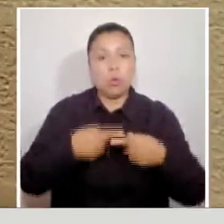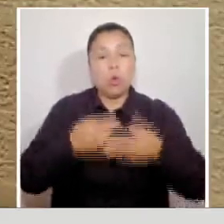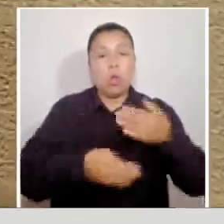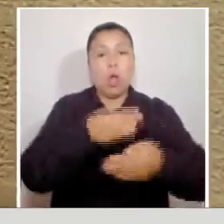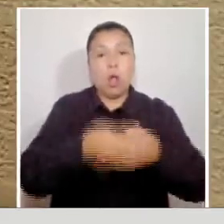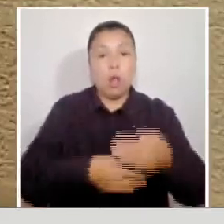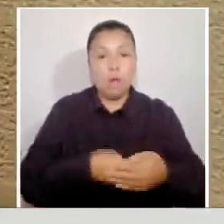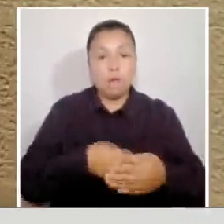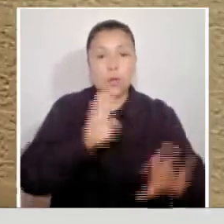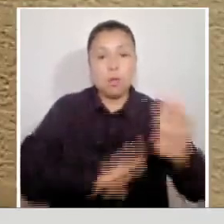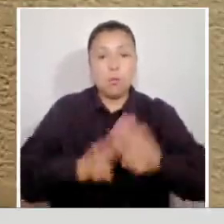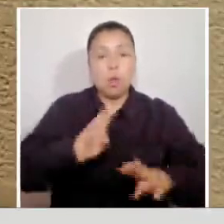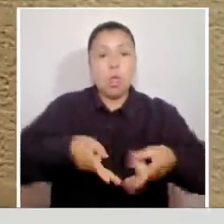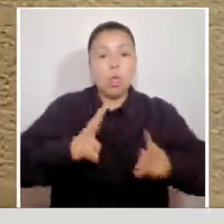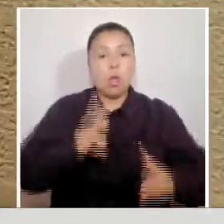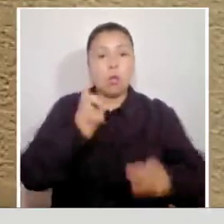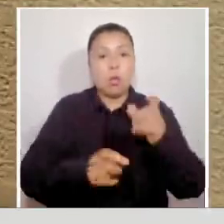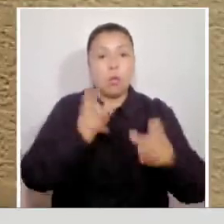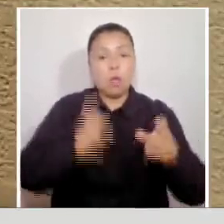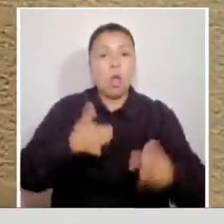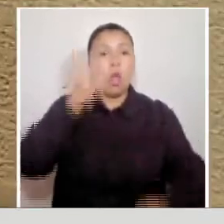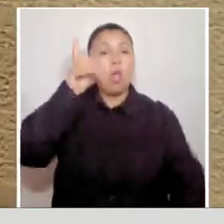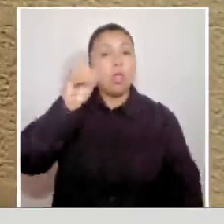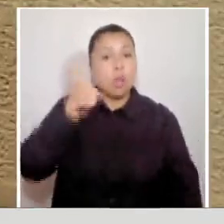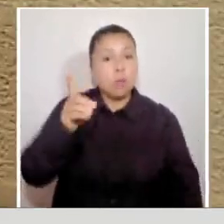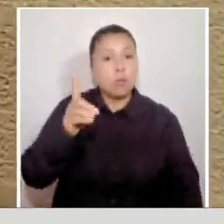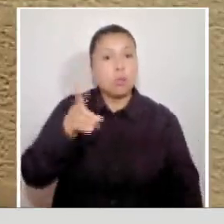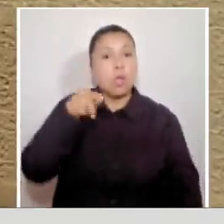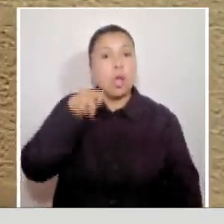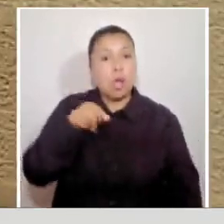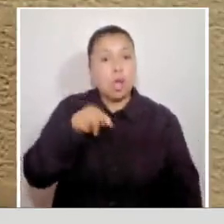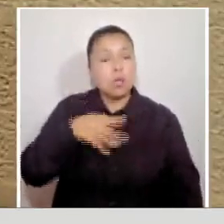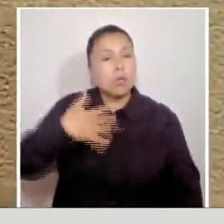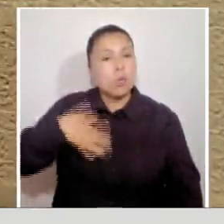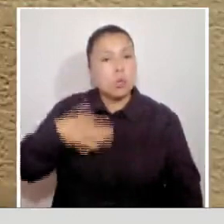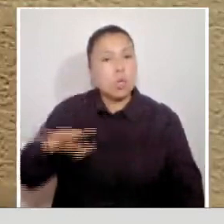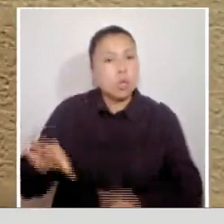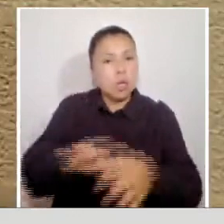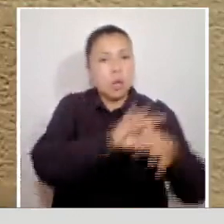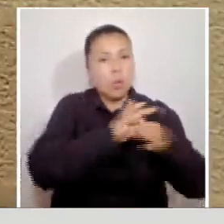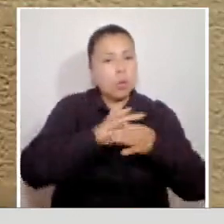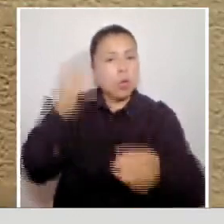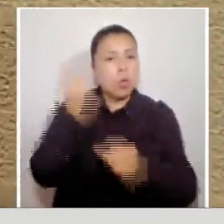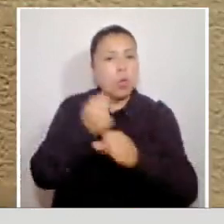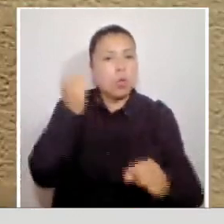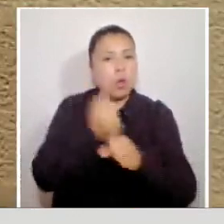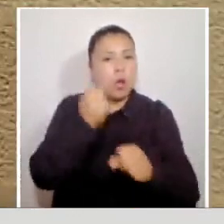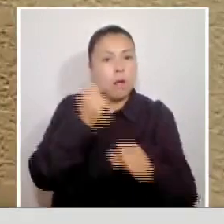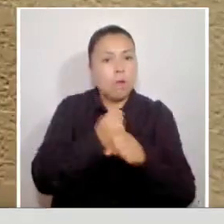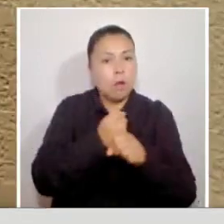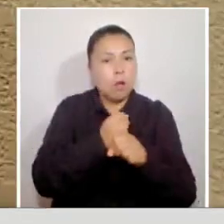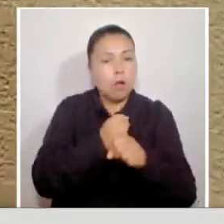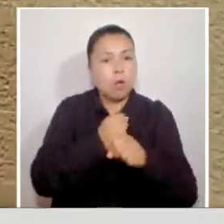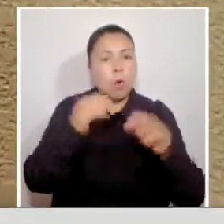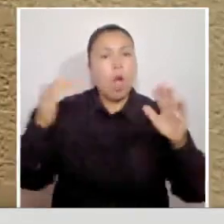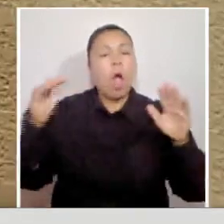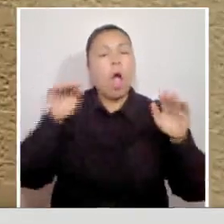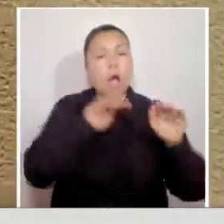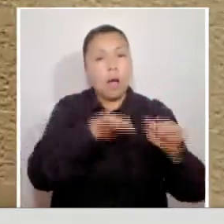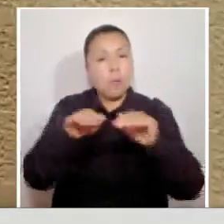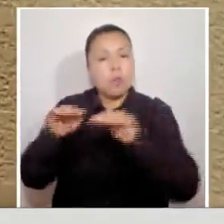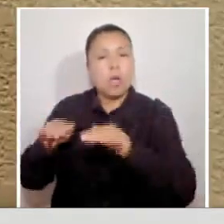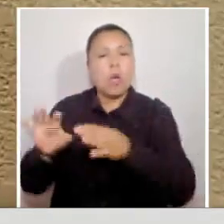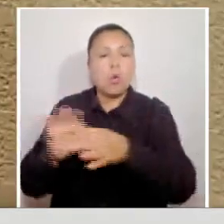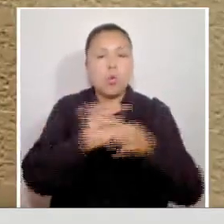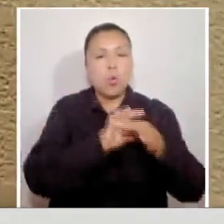proteger los derechos de las personas con discapacidad es esencial unirnos en un trabajo eh Y apoyar juntos para superar estas